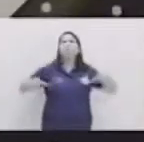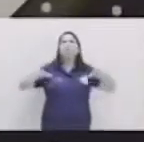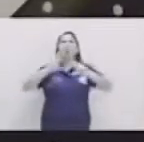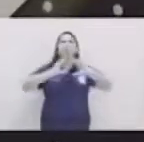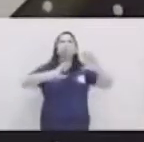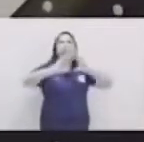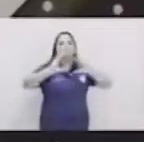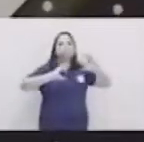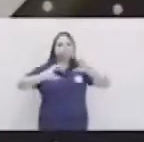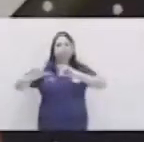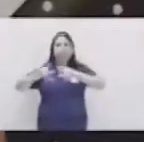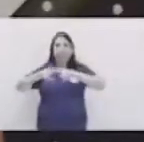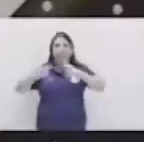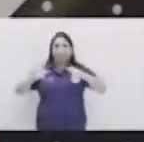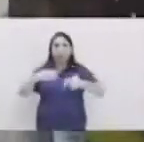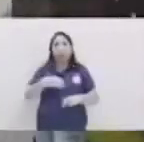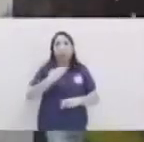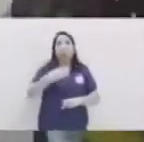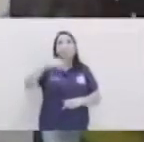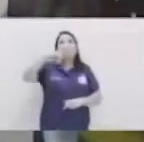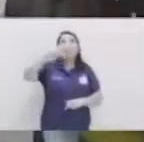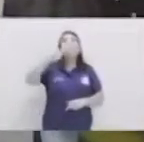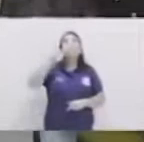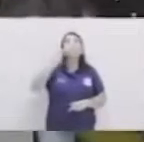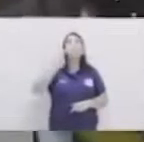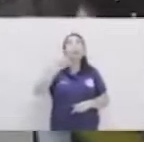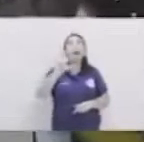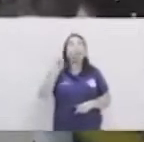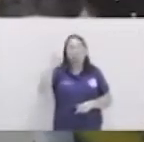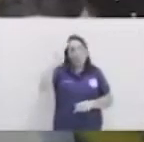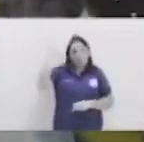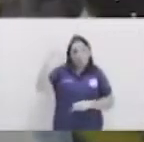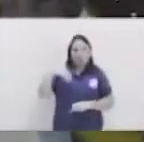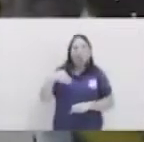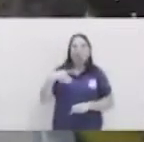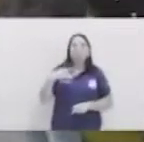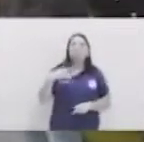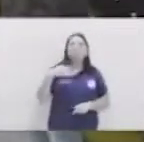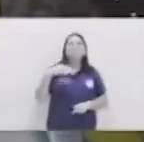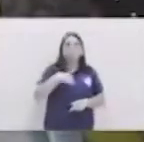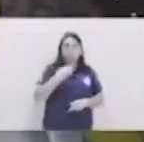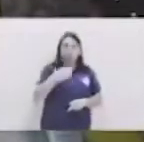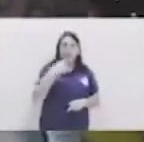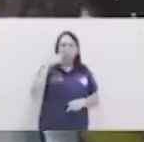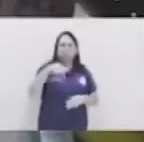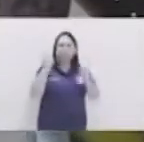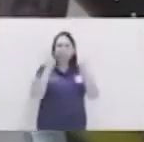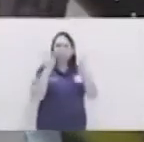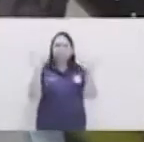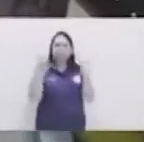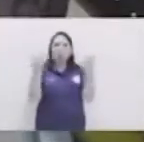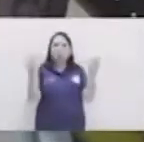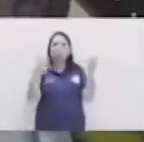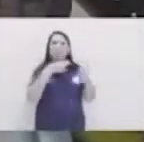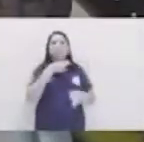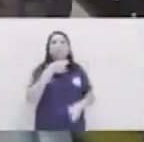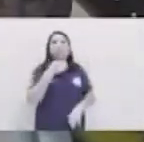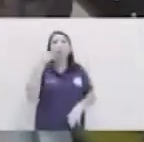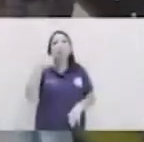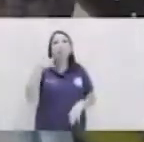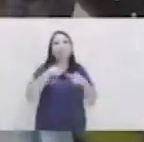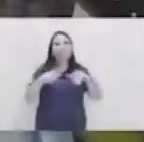acompaña el profesor Pablo Salvatierra. Profe, un placer tenerlo por acá. ¿Qué tema vamos a abordar hoy? Mucho gusto, bienvenidos a este segmento.